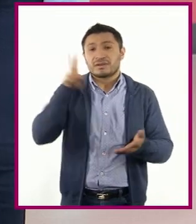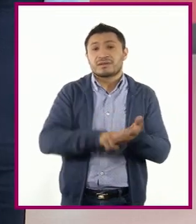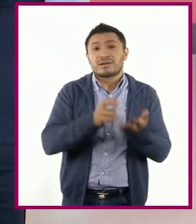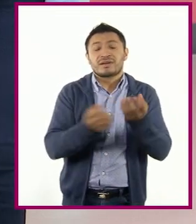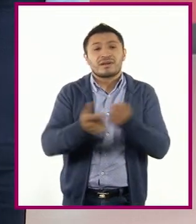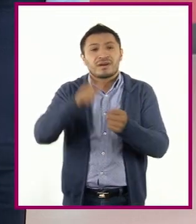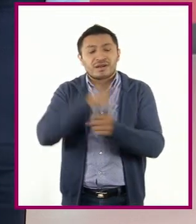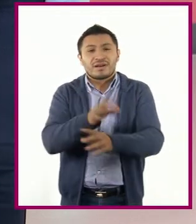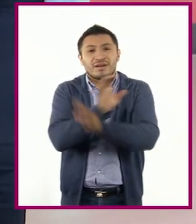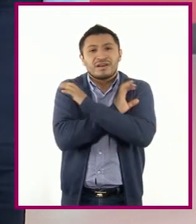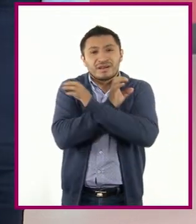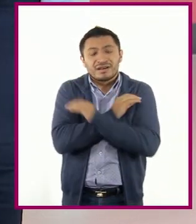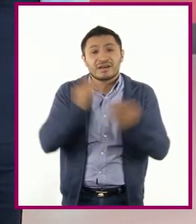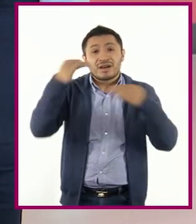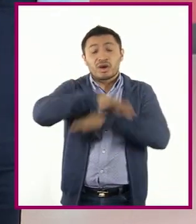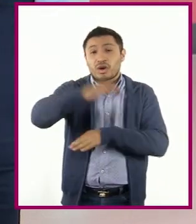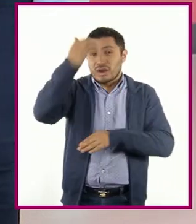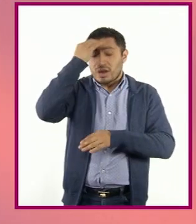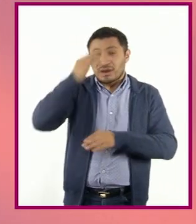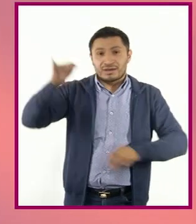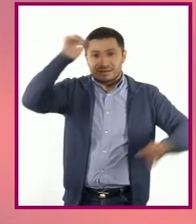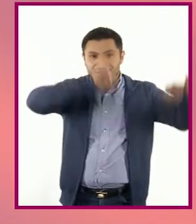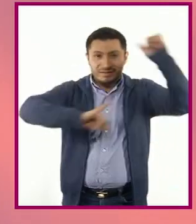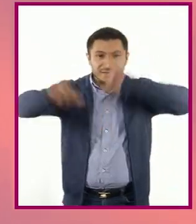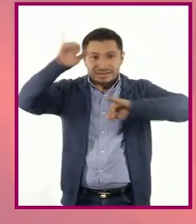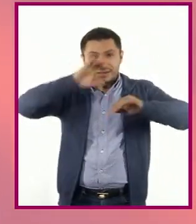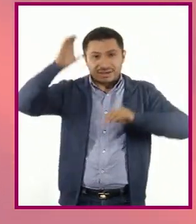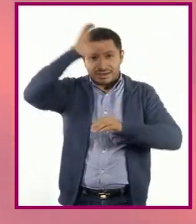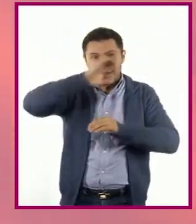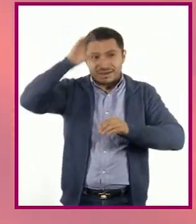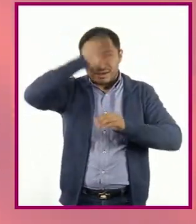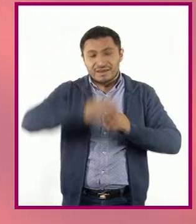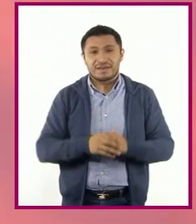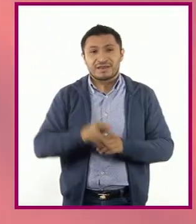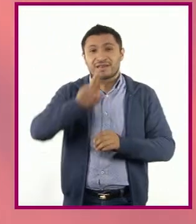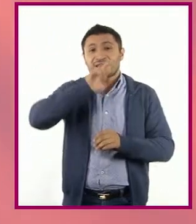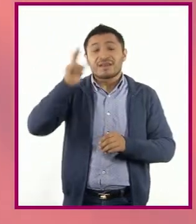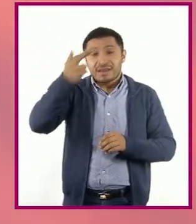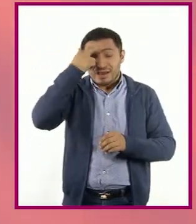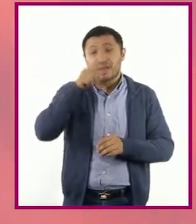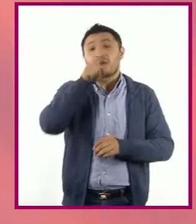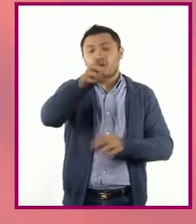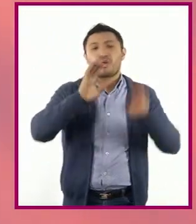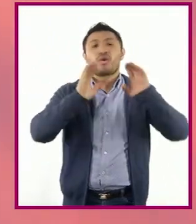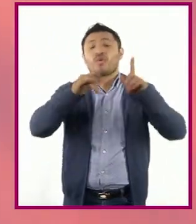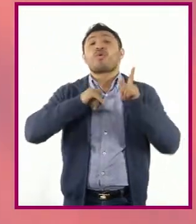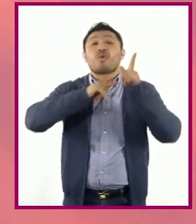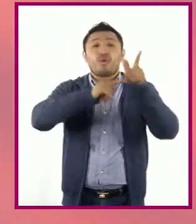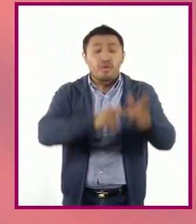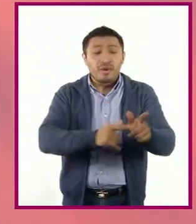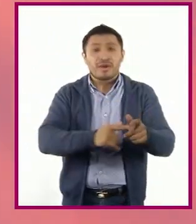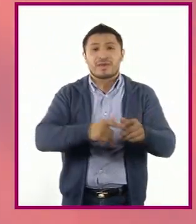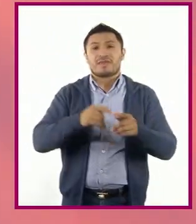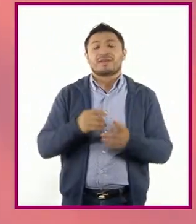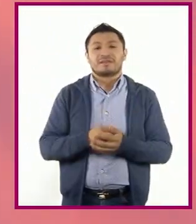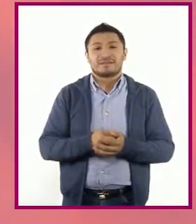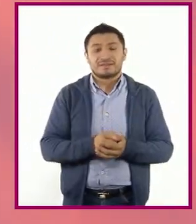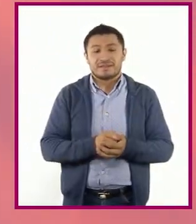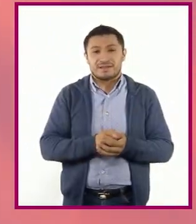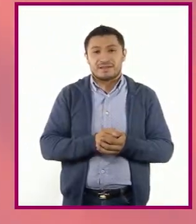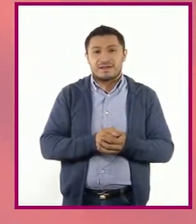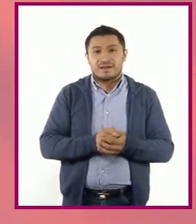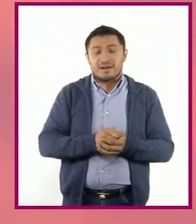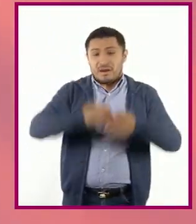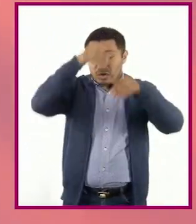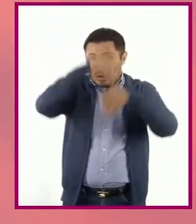de hidrógeno, un átomo de carbono y 3 átomos de oxígeno. La fórmula NaCl nos indica que por